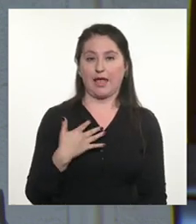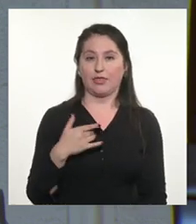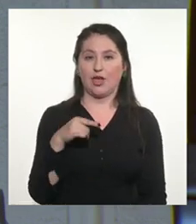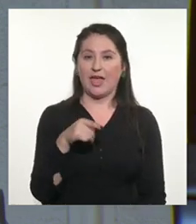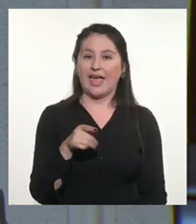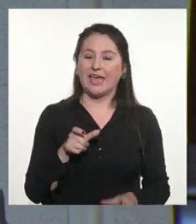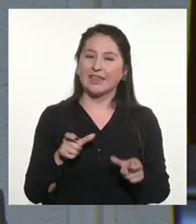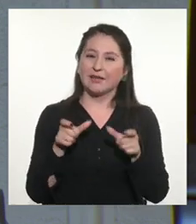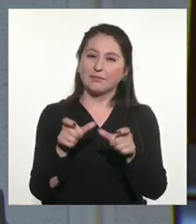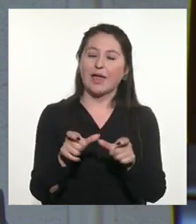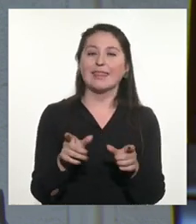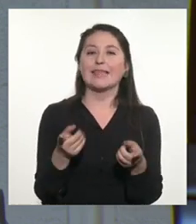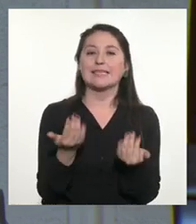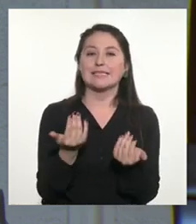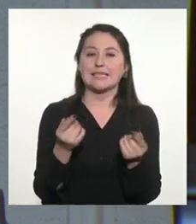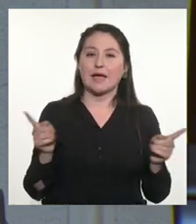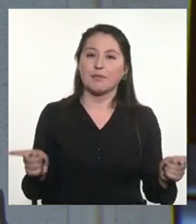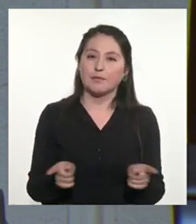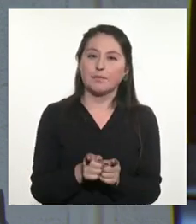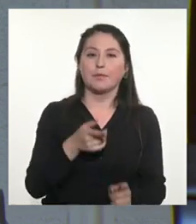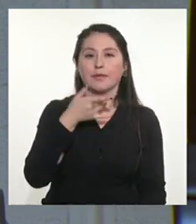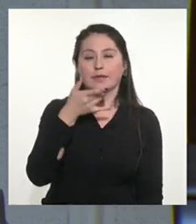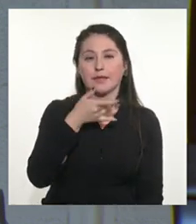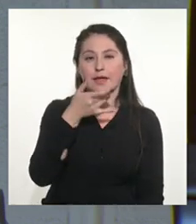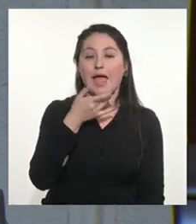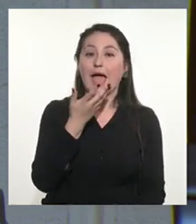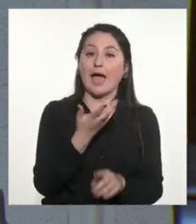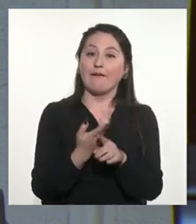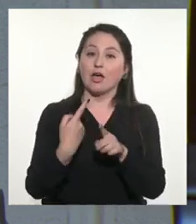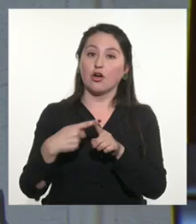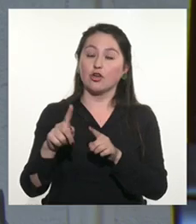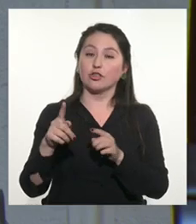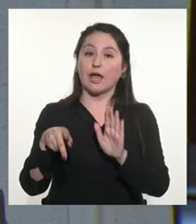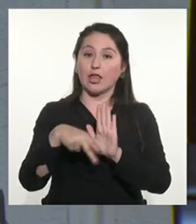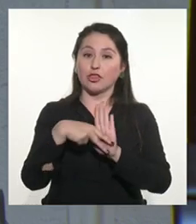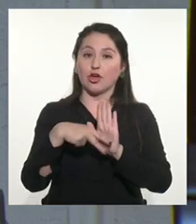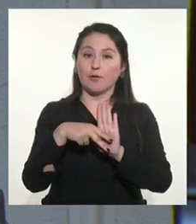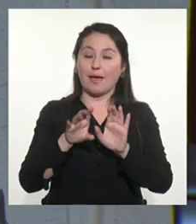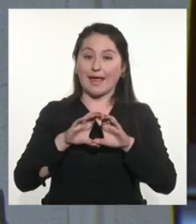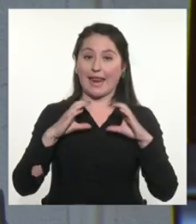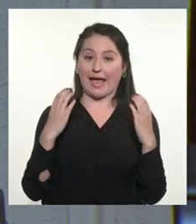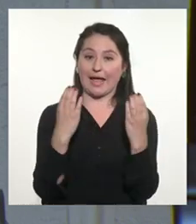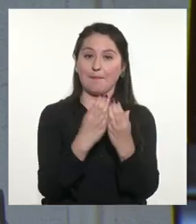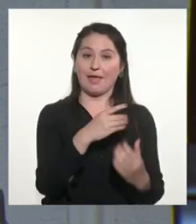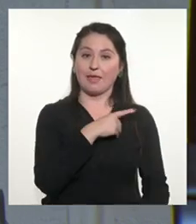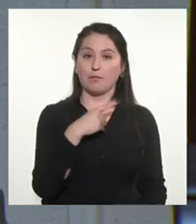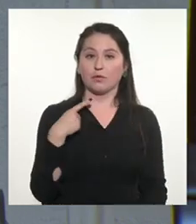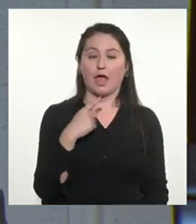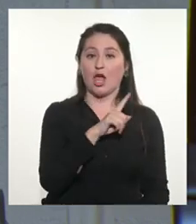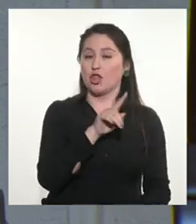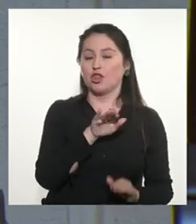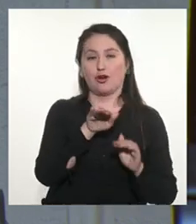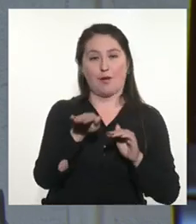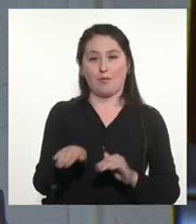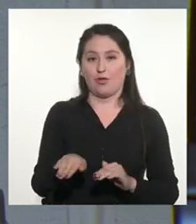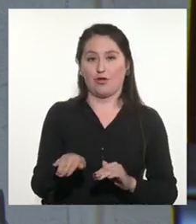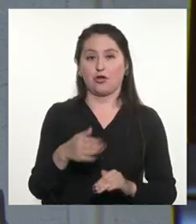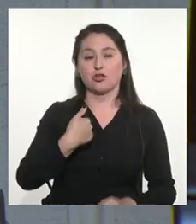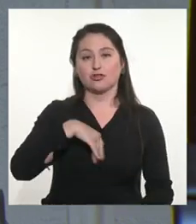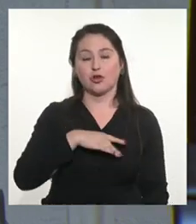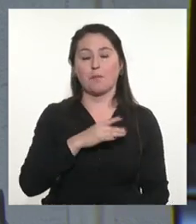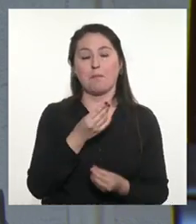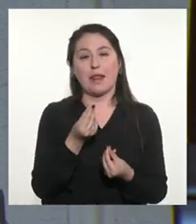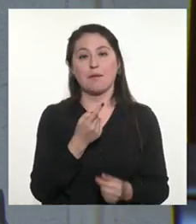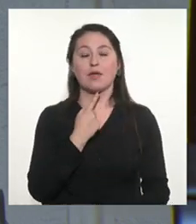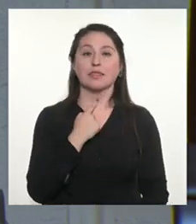regulatorio nuestro entramado normativo había otra norma presidente que la cámara de diputado no nos respaldo que nosotros nos parece muy interesante que